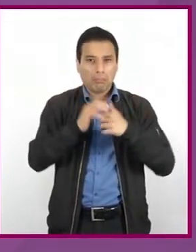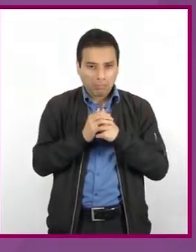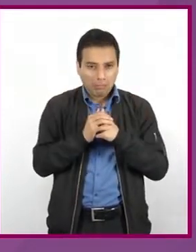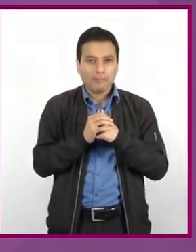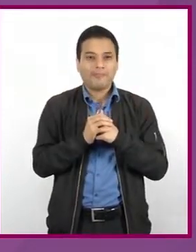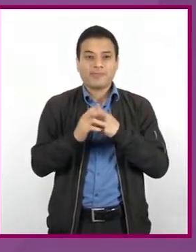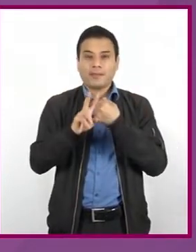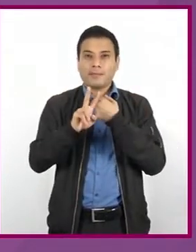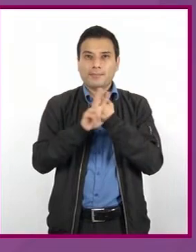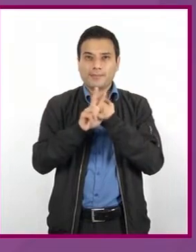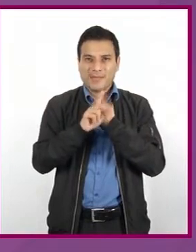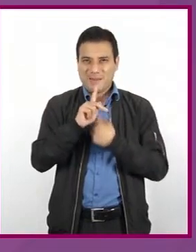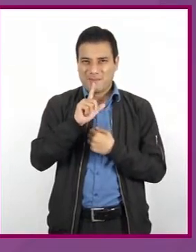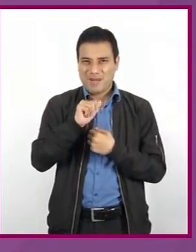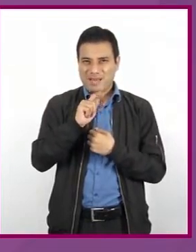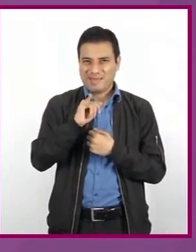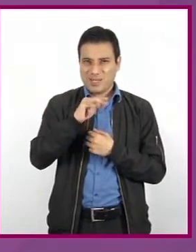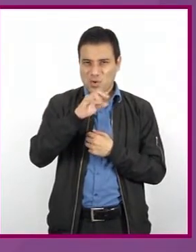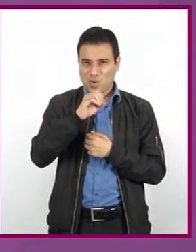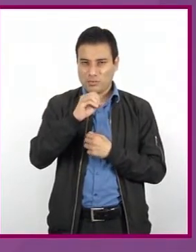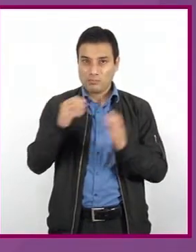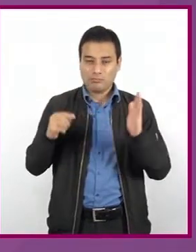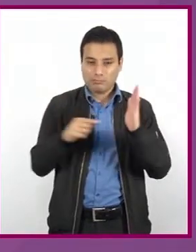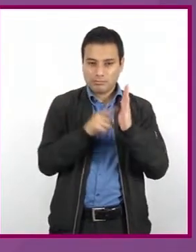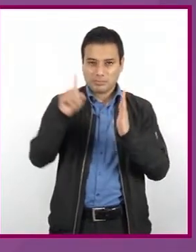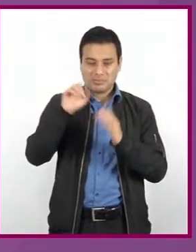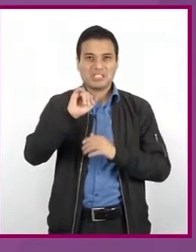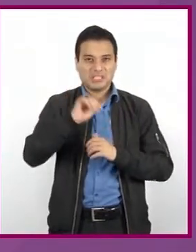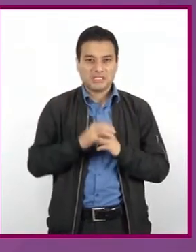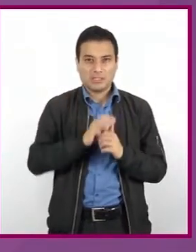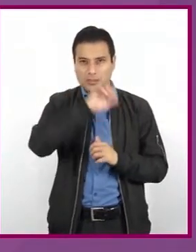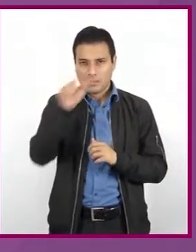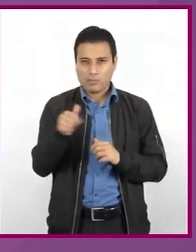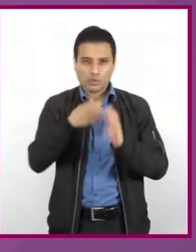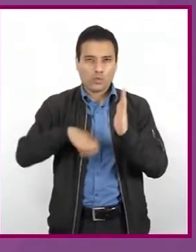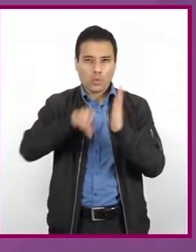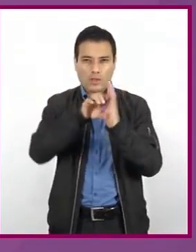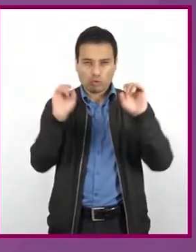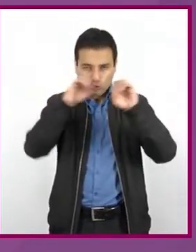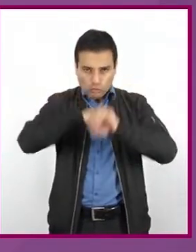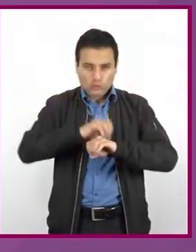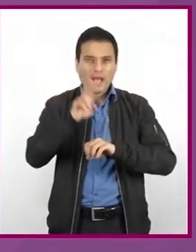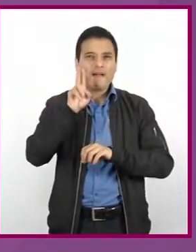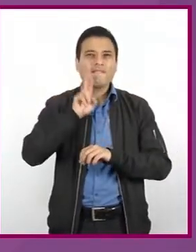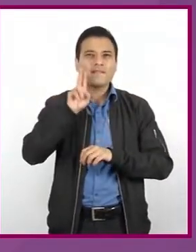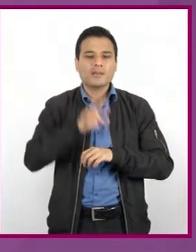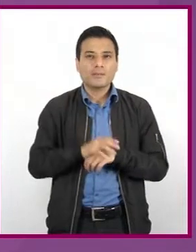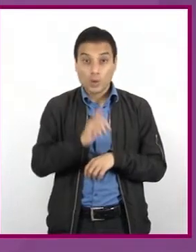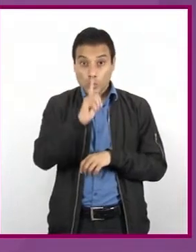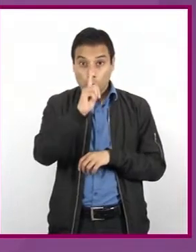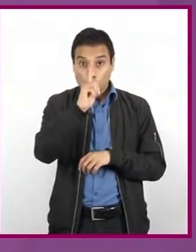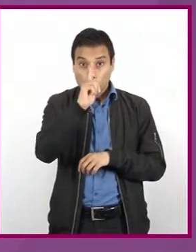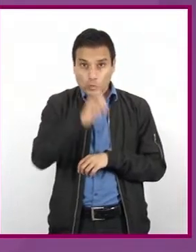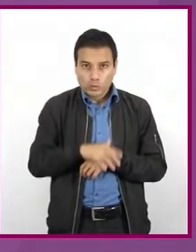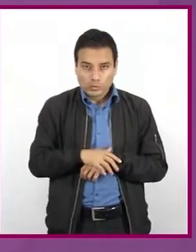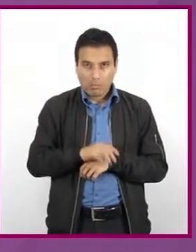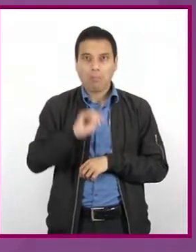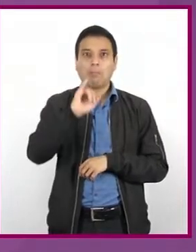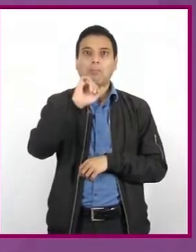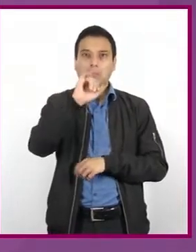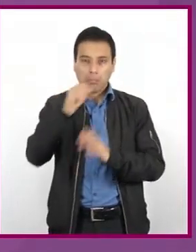platino cianuro de bario. Luego realizó varias pruebas en la habitación a oscuras y vio que la luz traspasaba el cartón